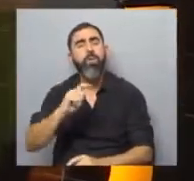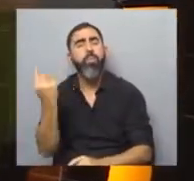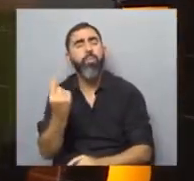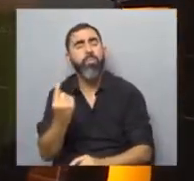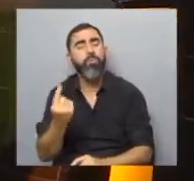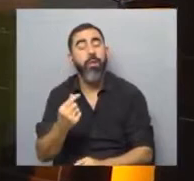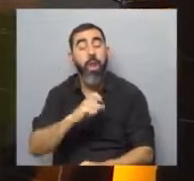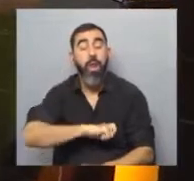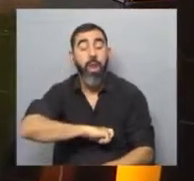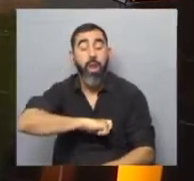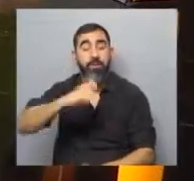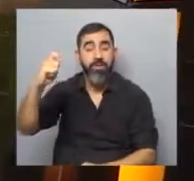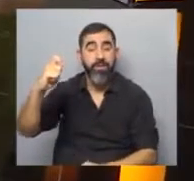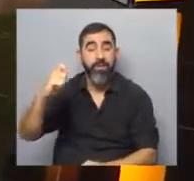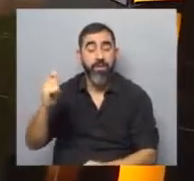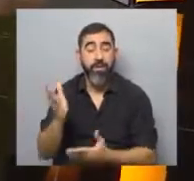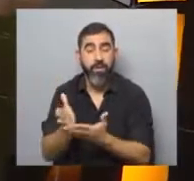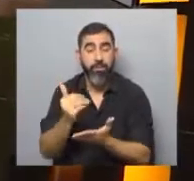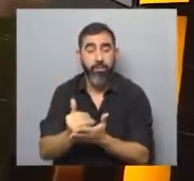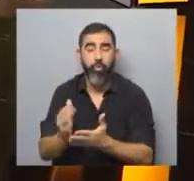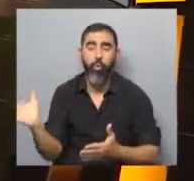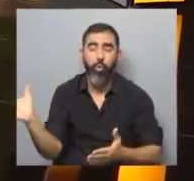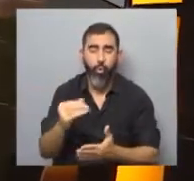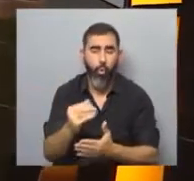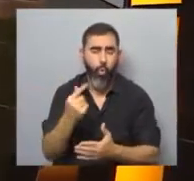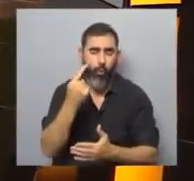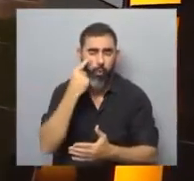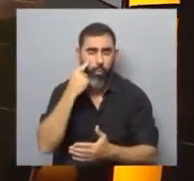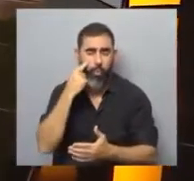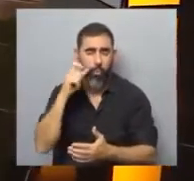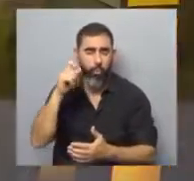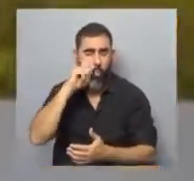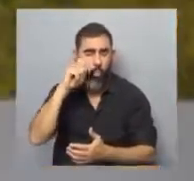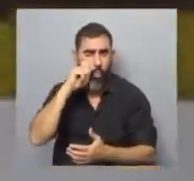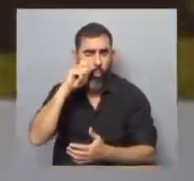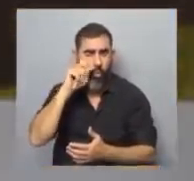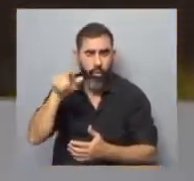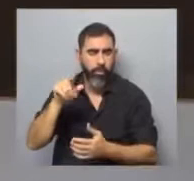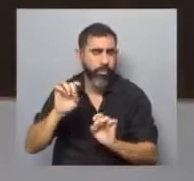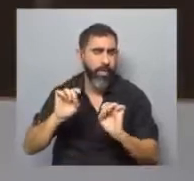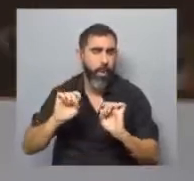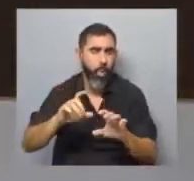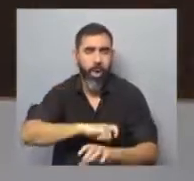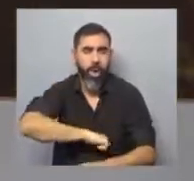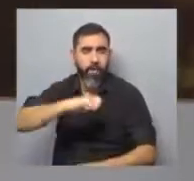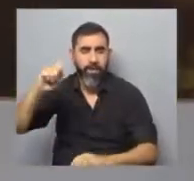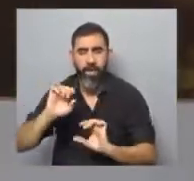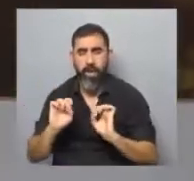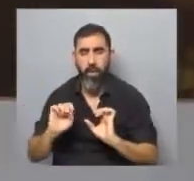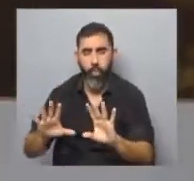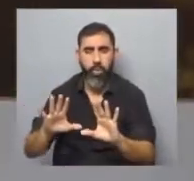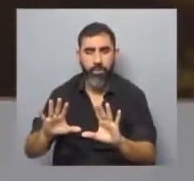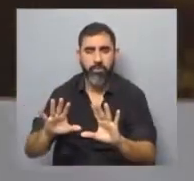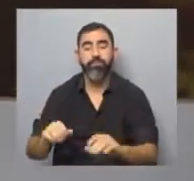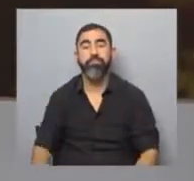Bueno, La Valleja, todos nosotros hemos vivido el geoturismo, es nato en La Valleja también, de hecho lo